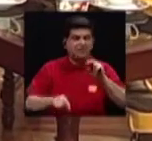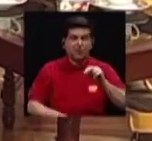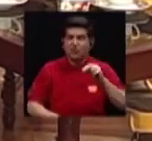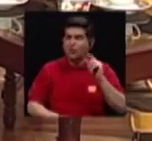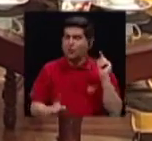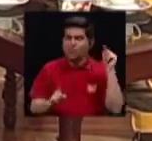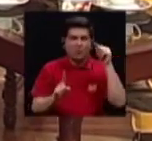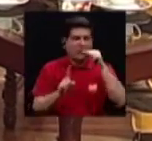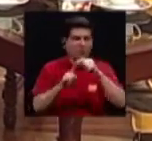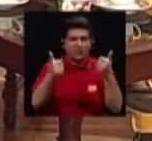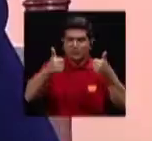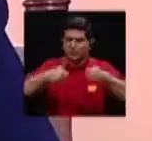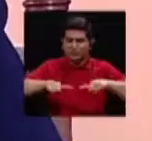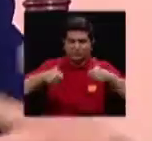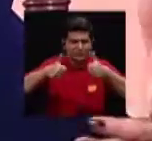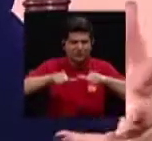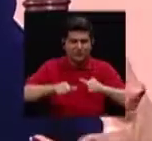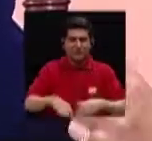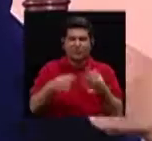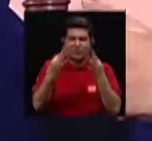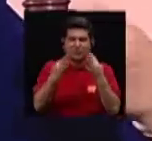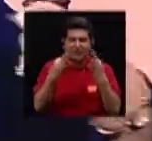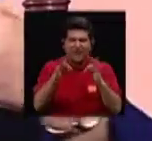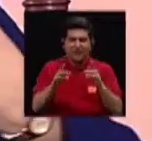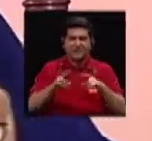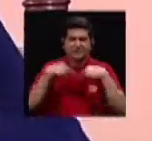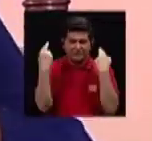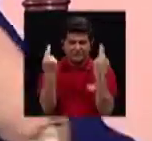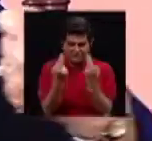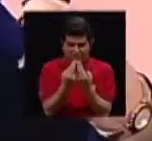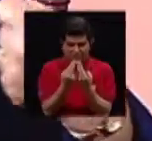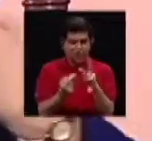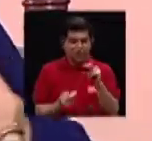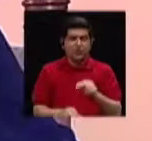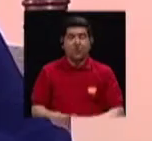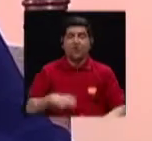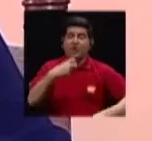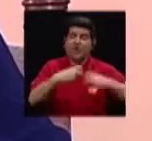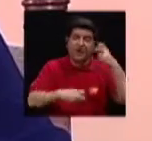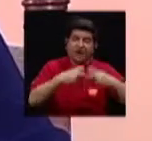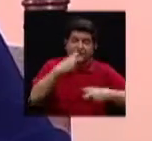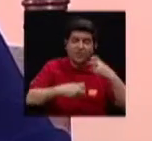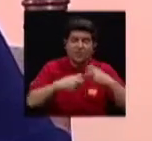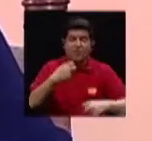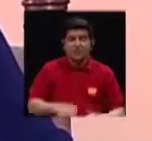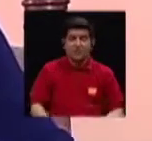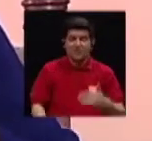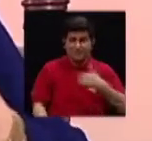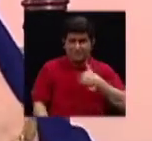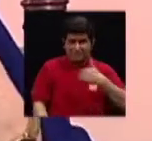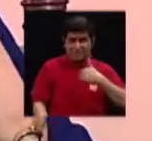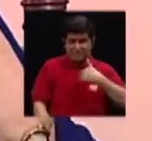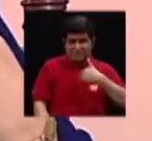de conciliar y buscar un punto de encuentro, sino en un conflicto, en una confrontación, ¿verdad?